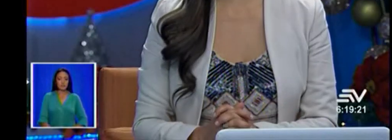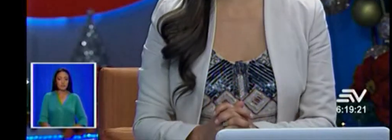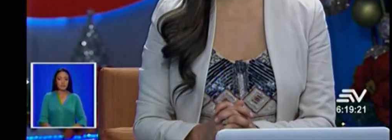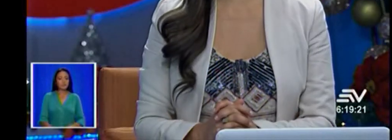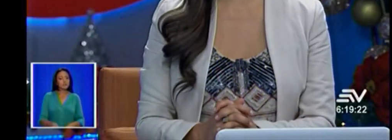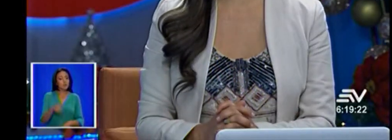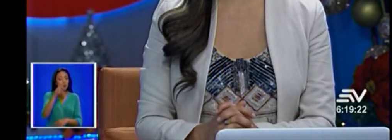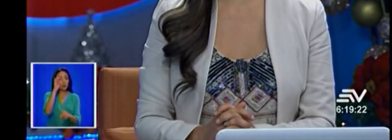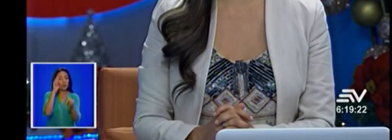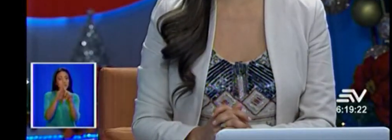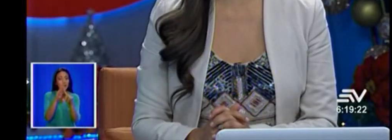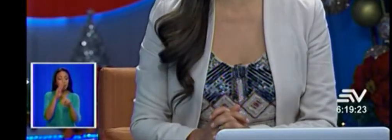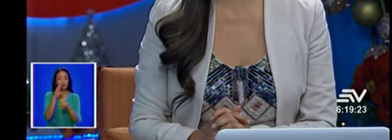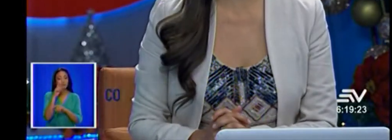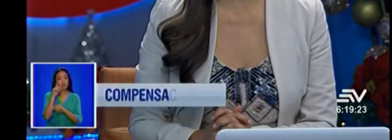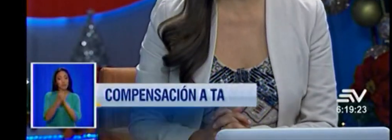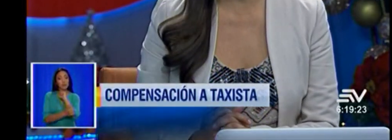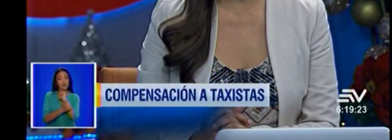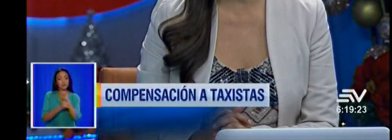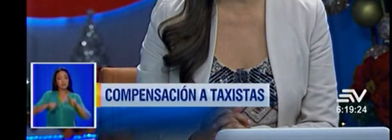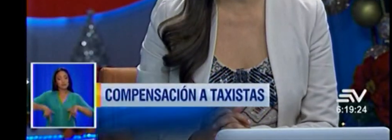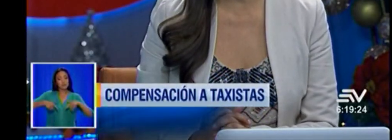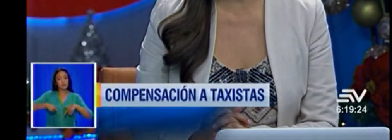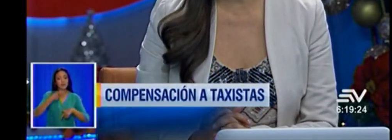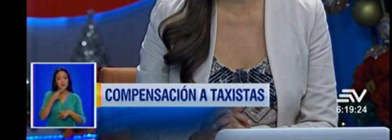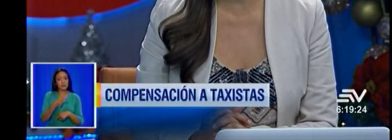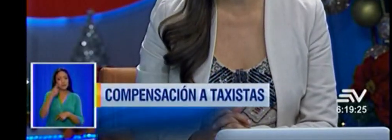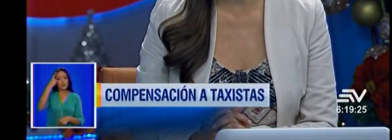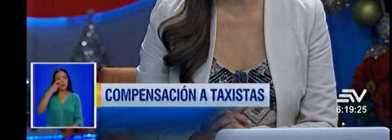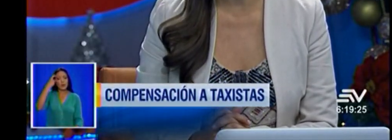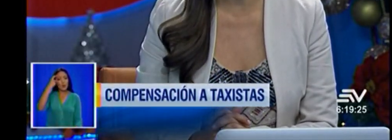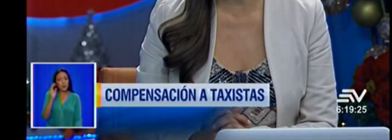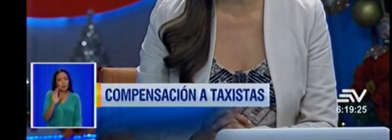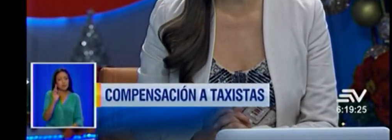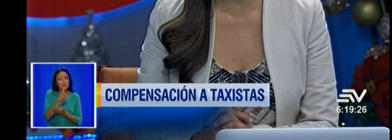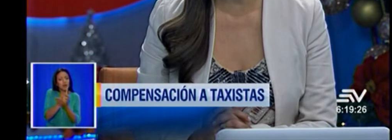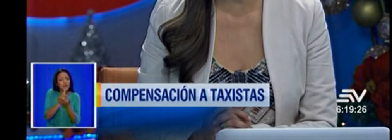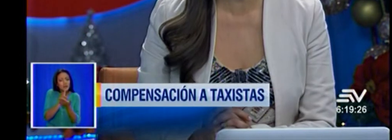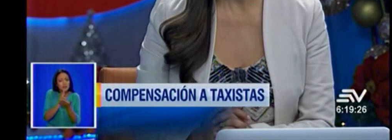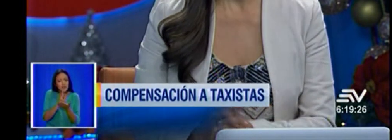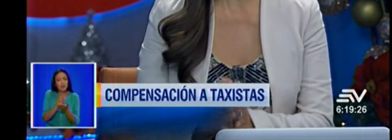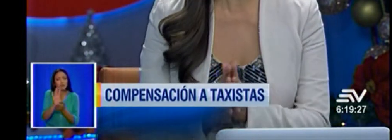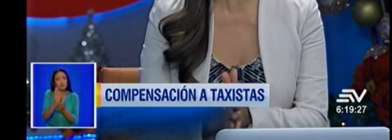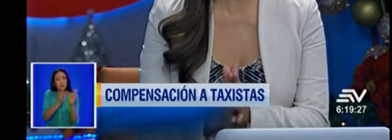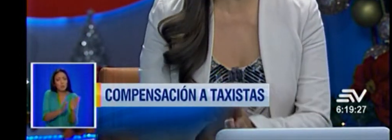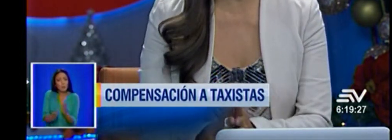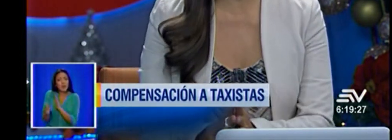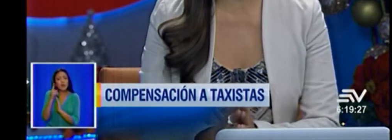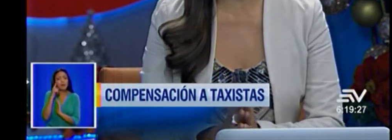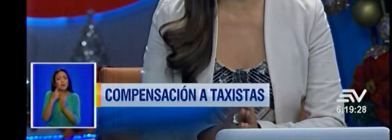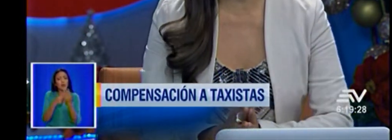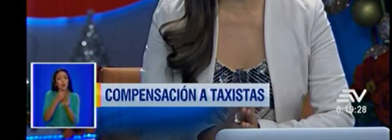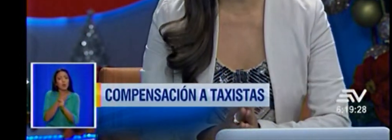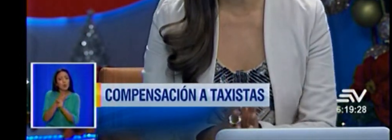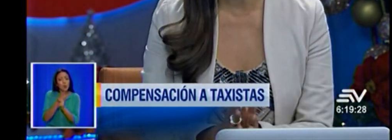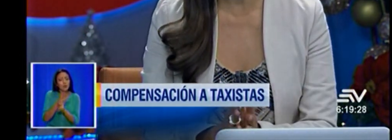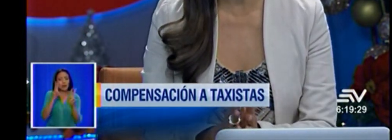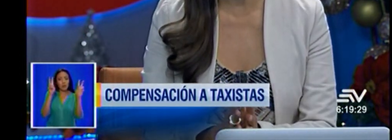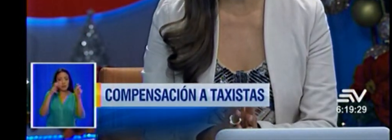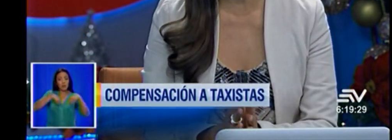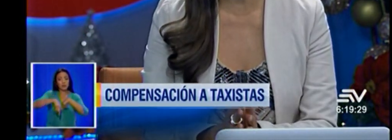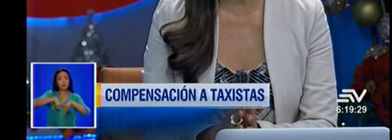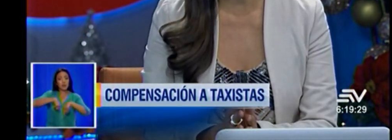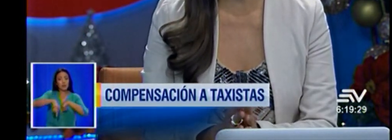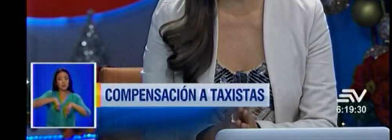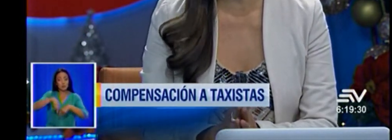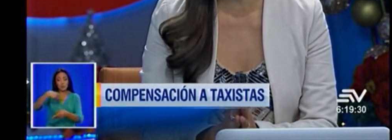En un mensaje a la Nación, el presidente Lenín Moreno aseguró que el gobierno ha diseñado los mecanismos necesarios para cuidar que las tarifas de transporte que